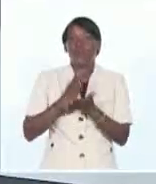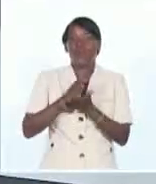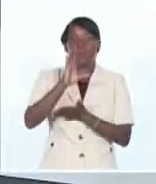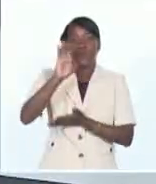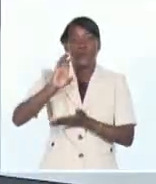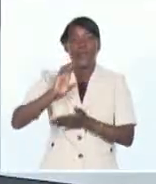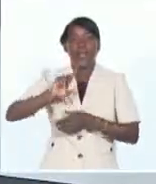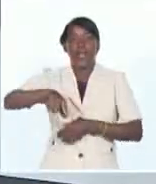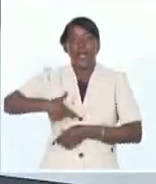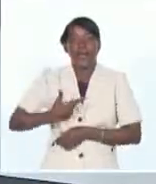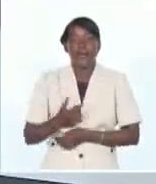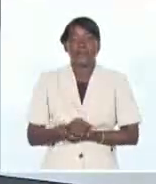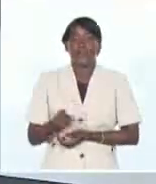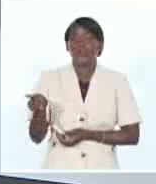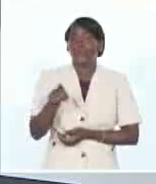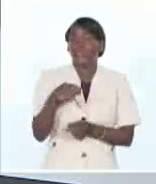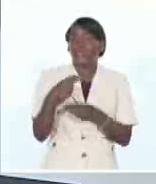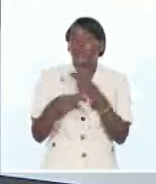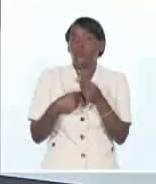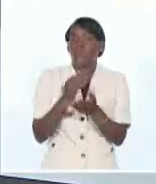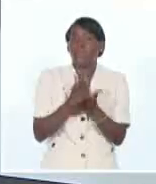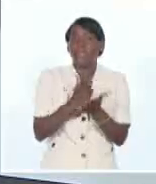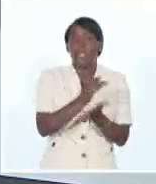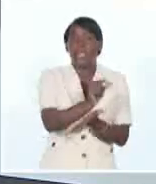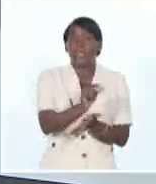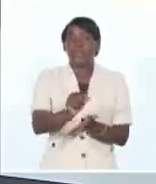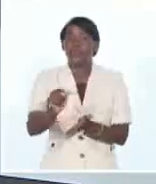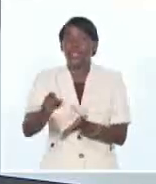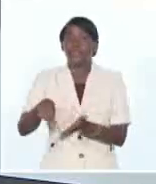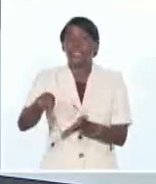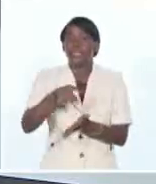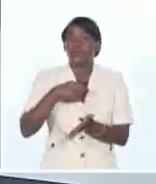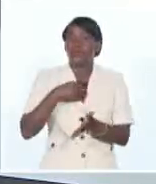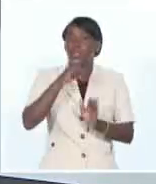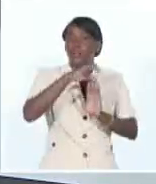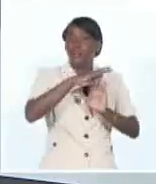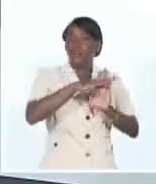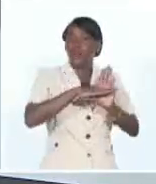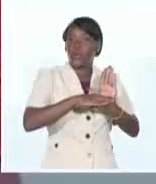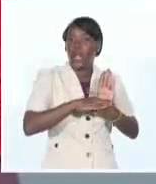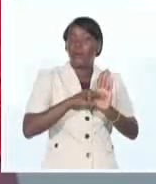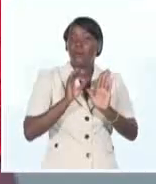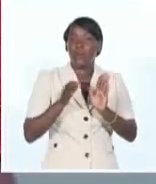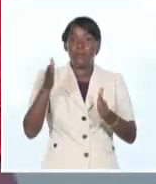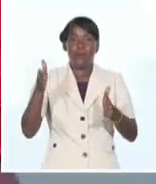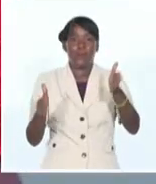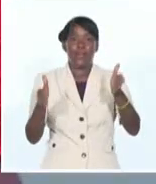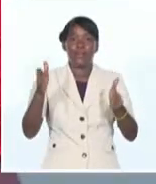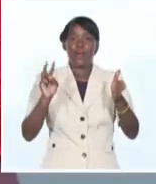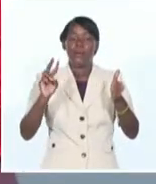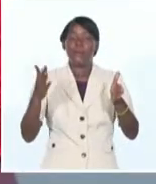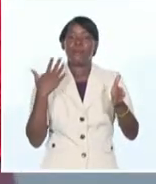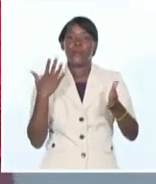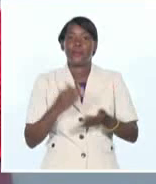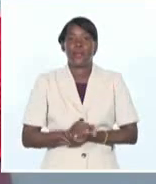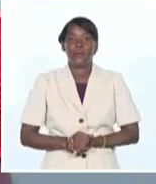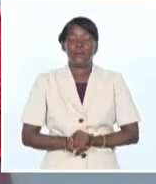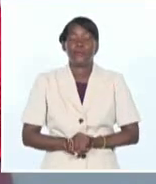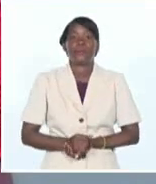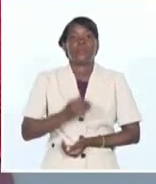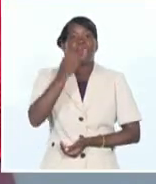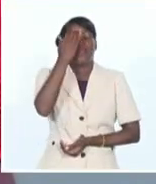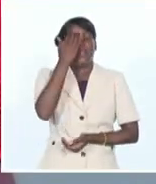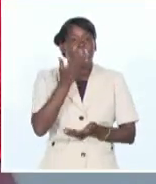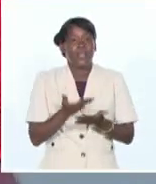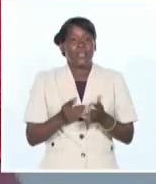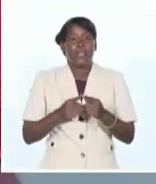los estudiantes de las escuelas de arte al programa artístico diseñado para esta etapa de verano? Bueno, ha sido una oportunidad especial para los